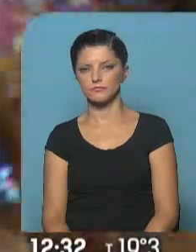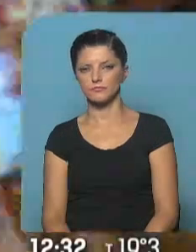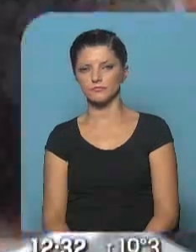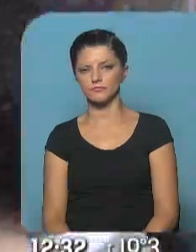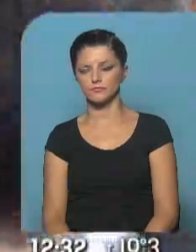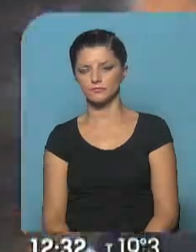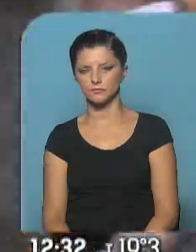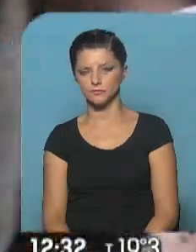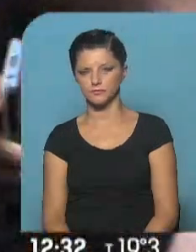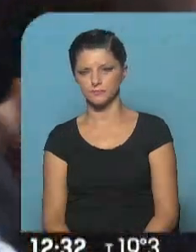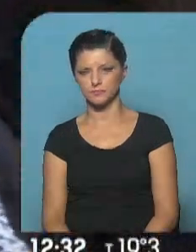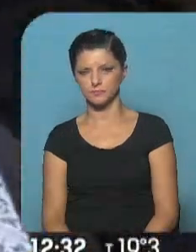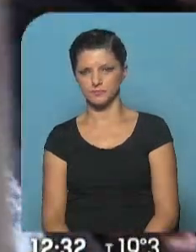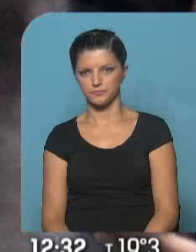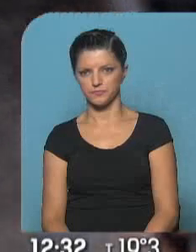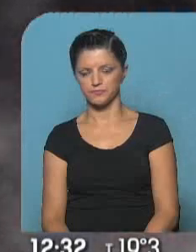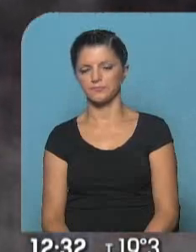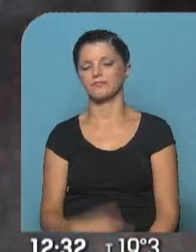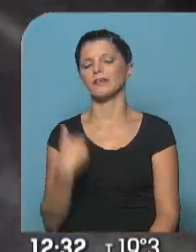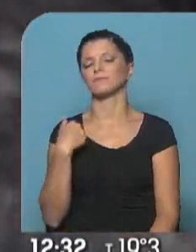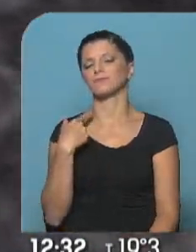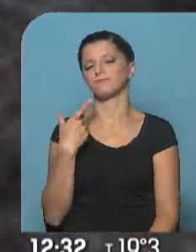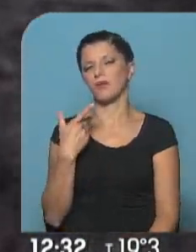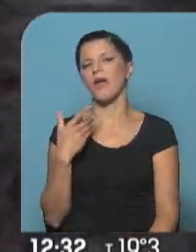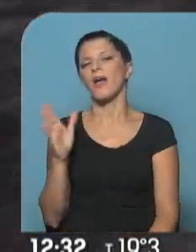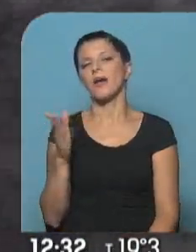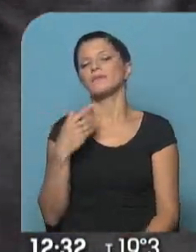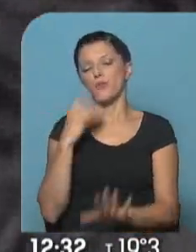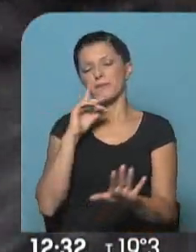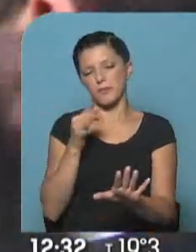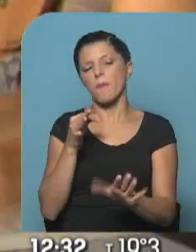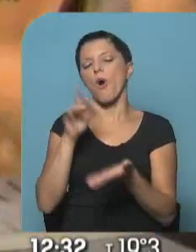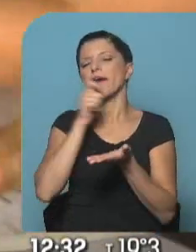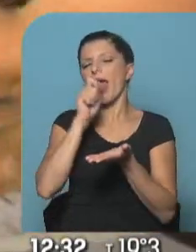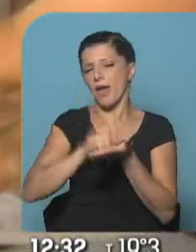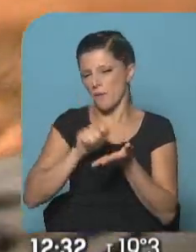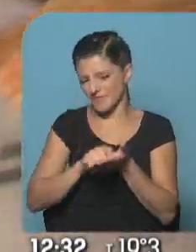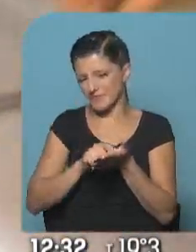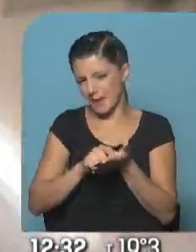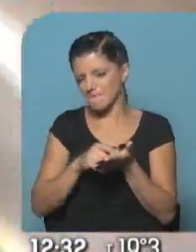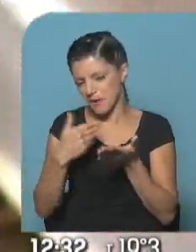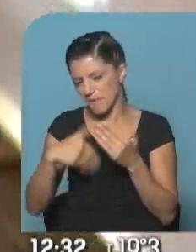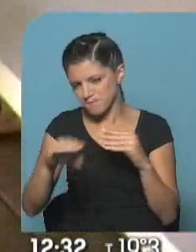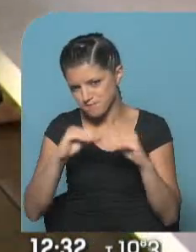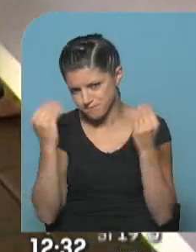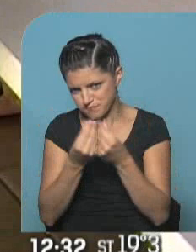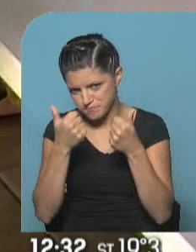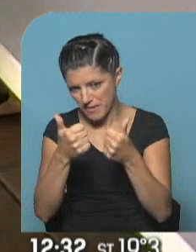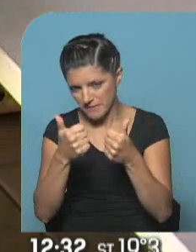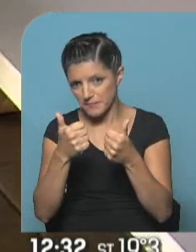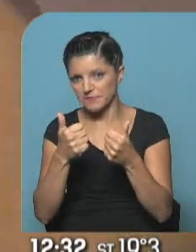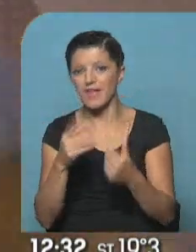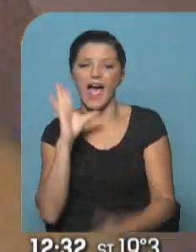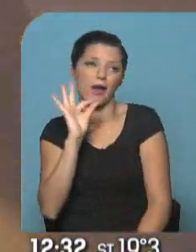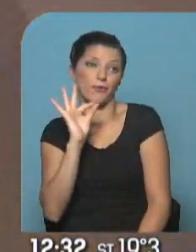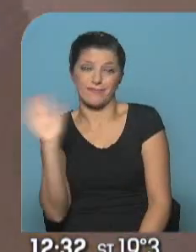No es raro que finalmente no hayan acertado, ¿no?, con el tema de las encuestas. Es algo que viene sucediendo